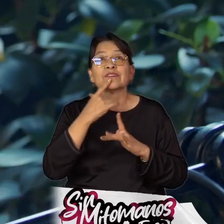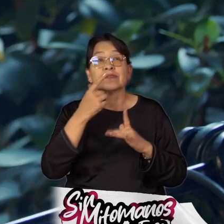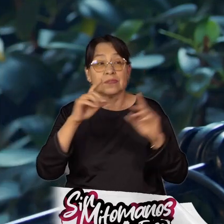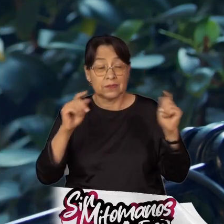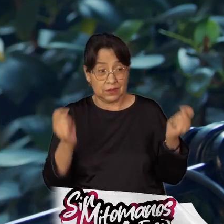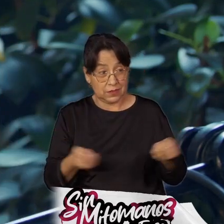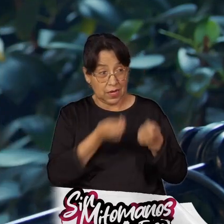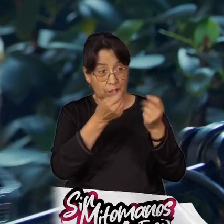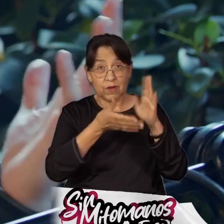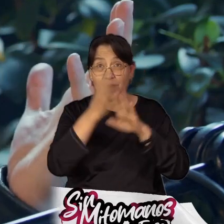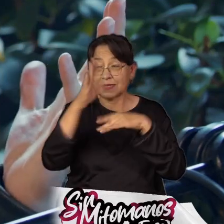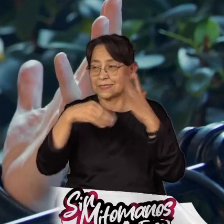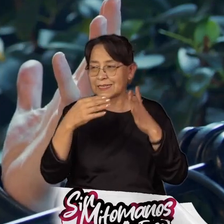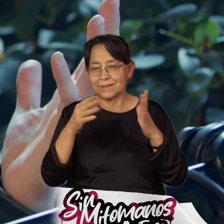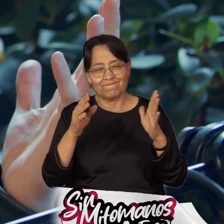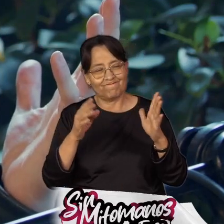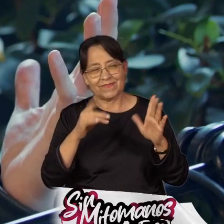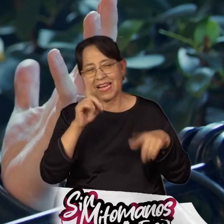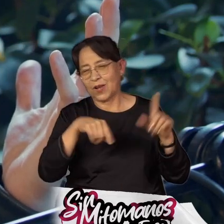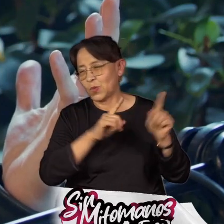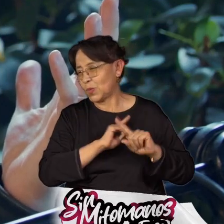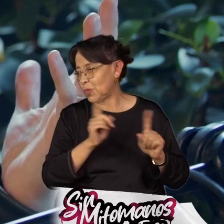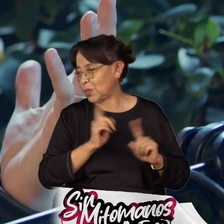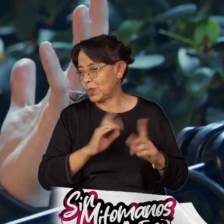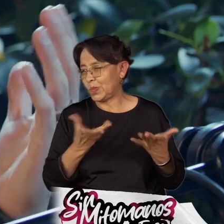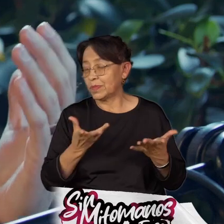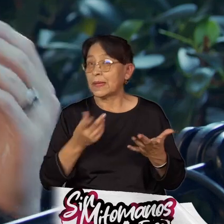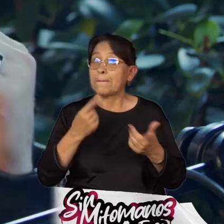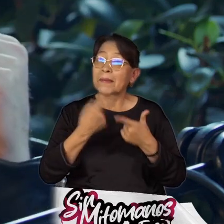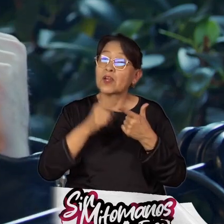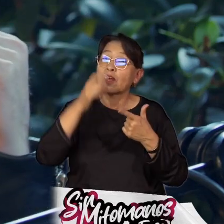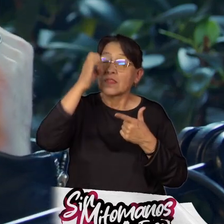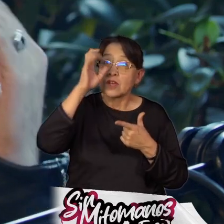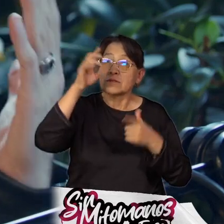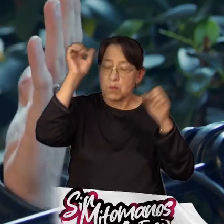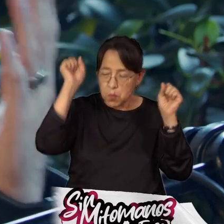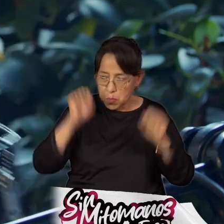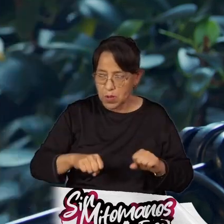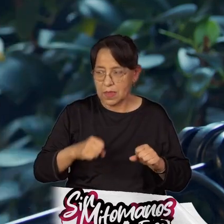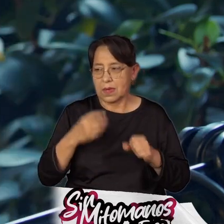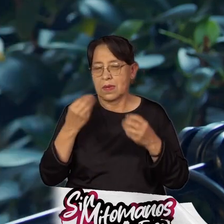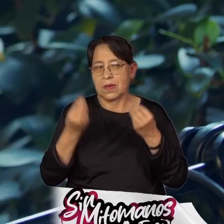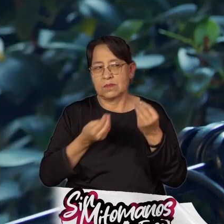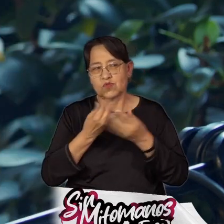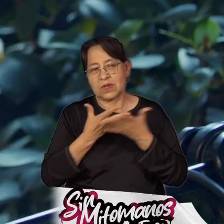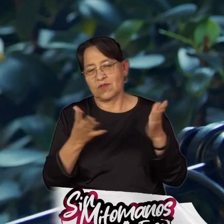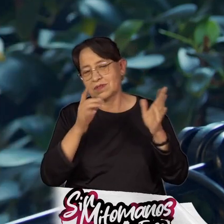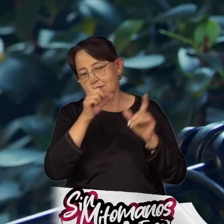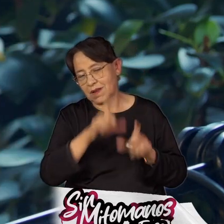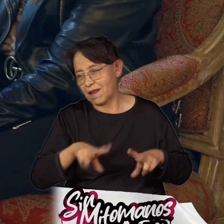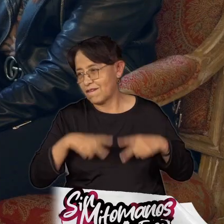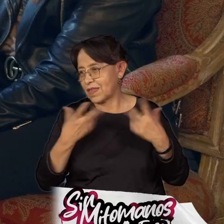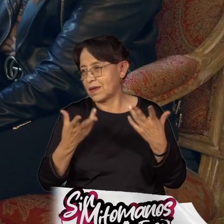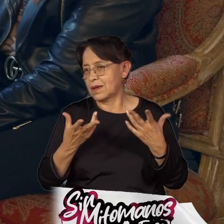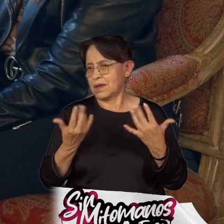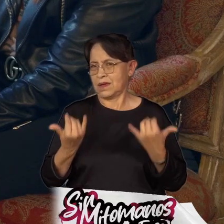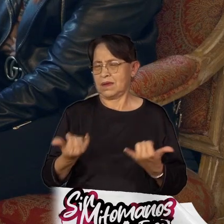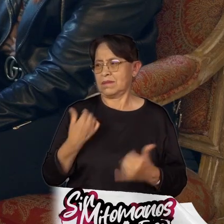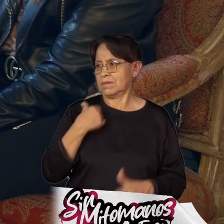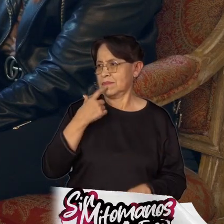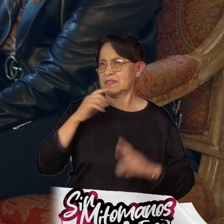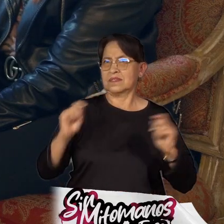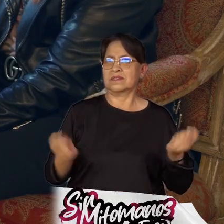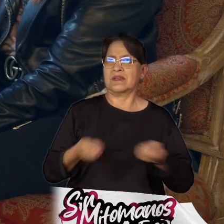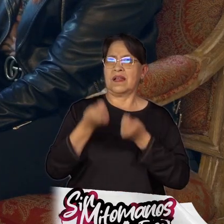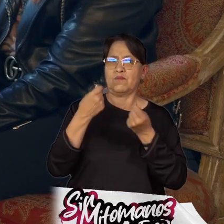le respondía, lo que es imposible para Dios, para los hombres, para Dios es posible. ¿Y quién entonces